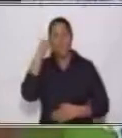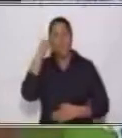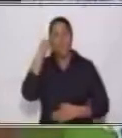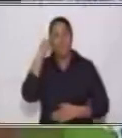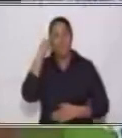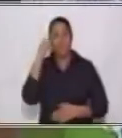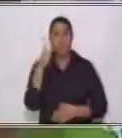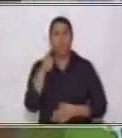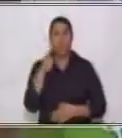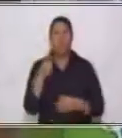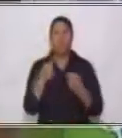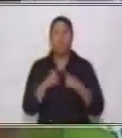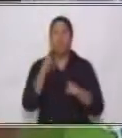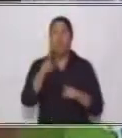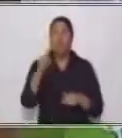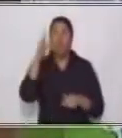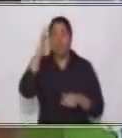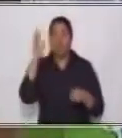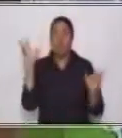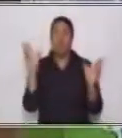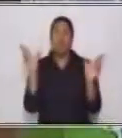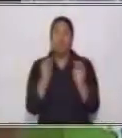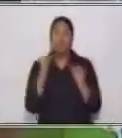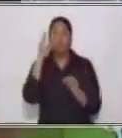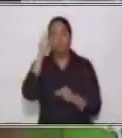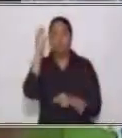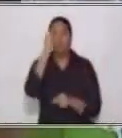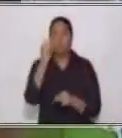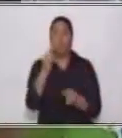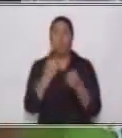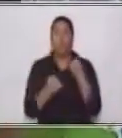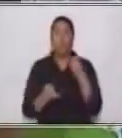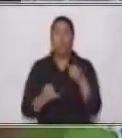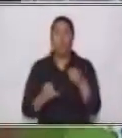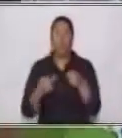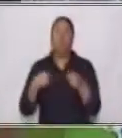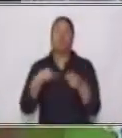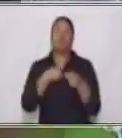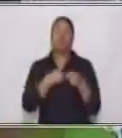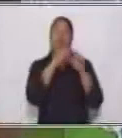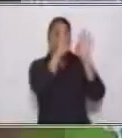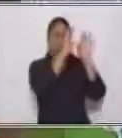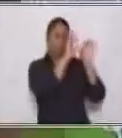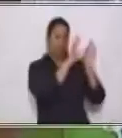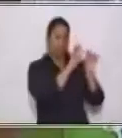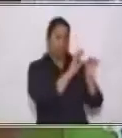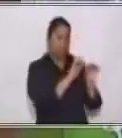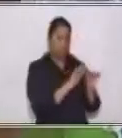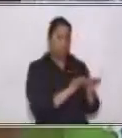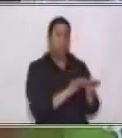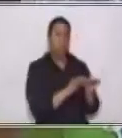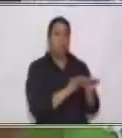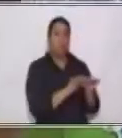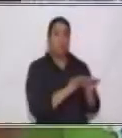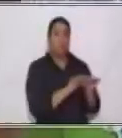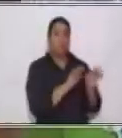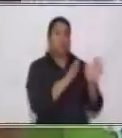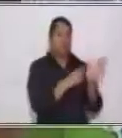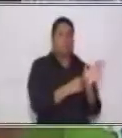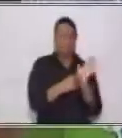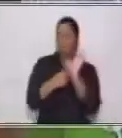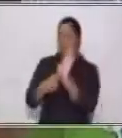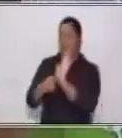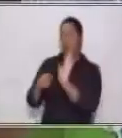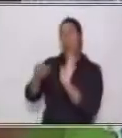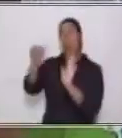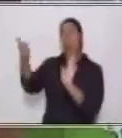saquemos a partir de lo que opinemos y los argumentos que construyamos, nos van a llevar a que la otra persona piense, ¿será